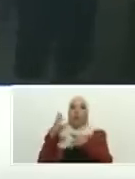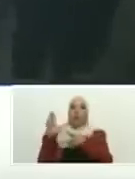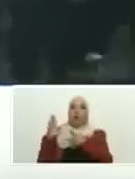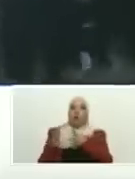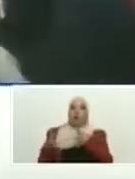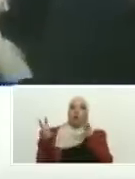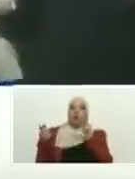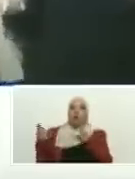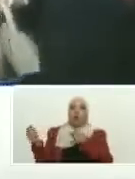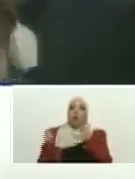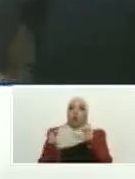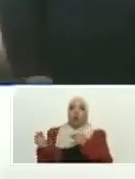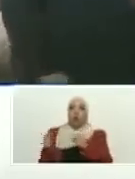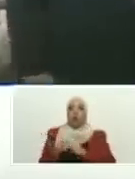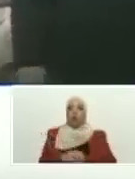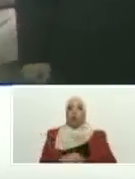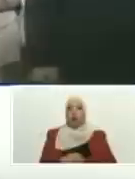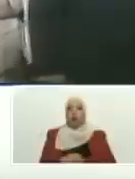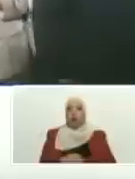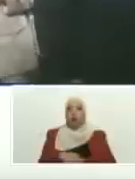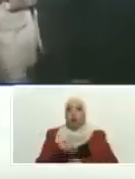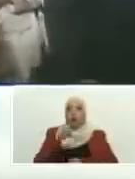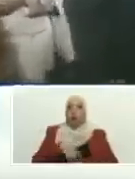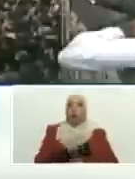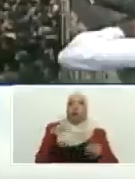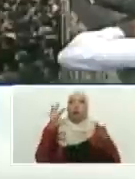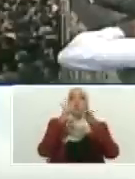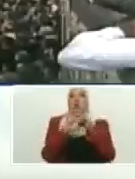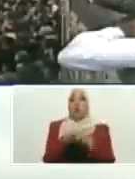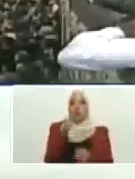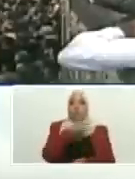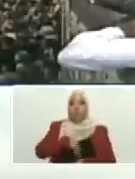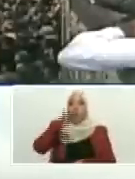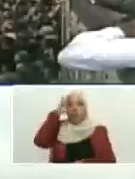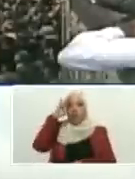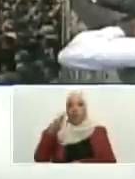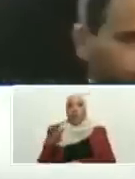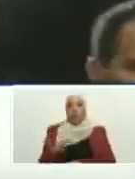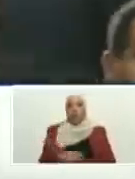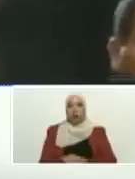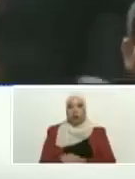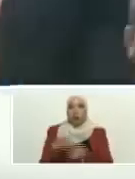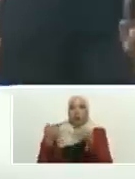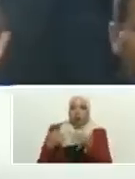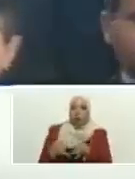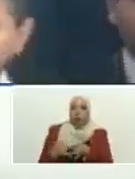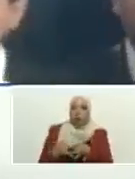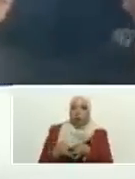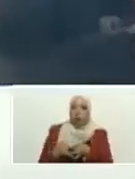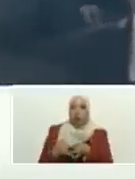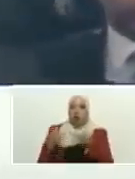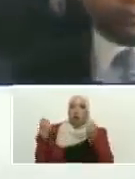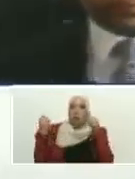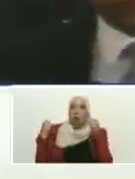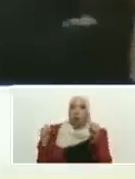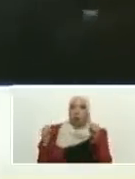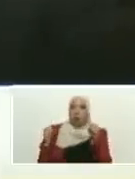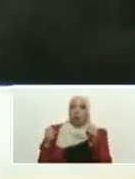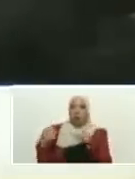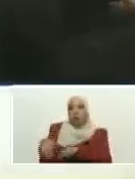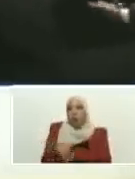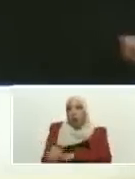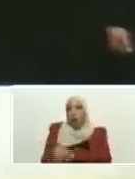una nueva doctrina. Estaba forjando la unión cívico-militar verdadera, práctica, de